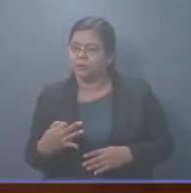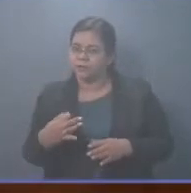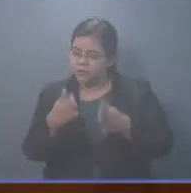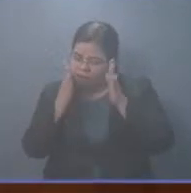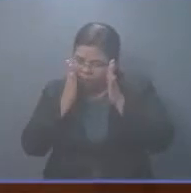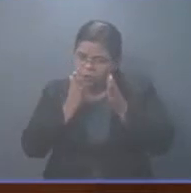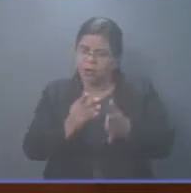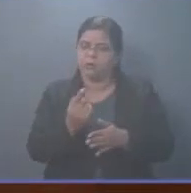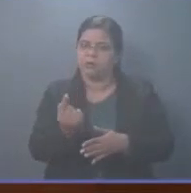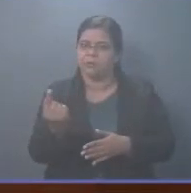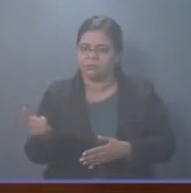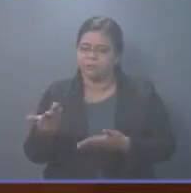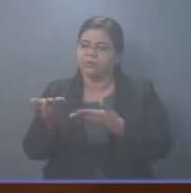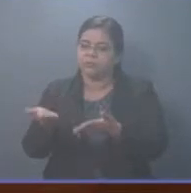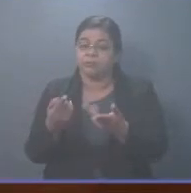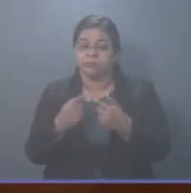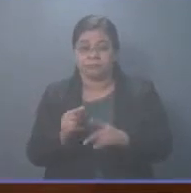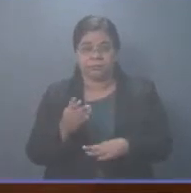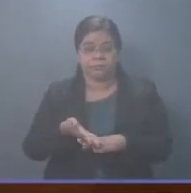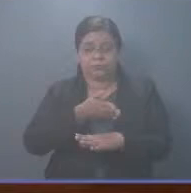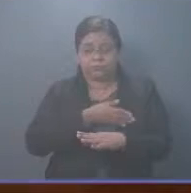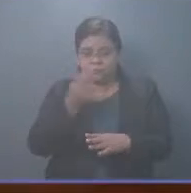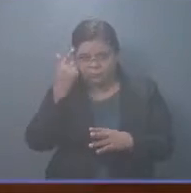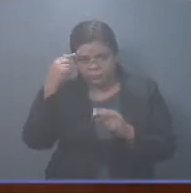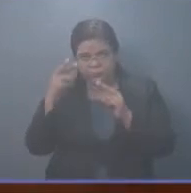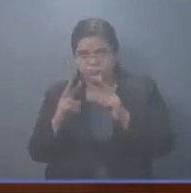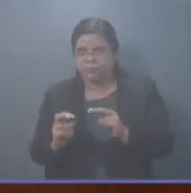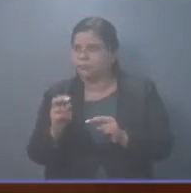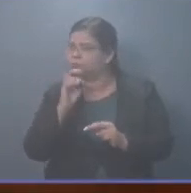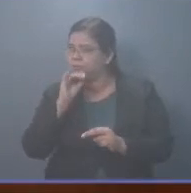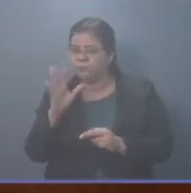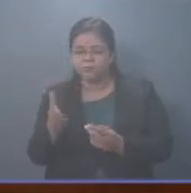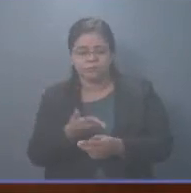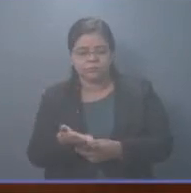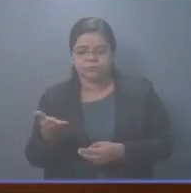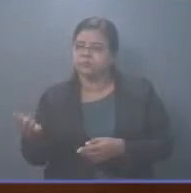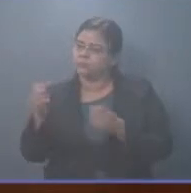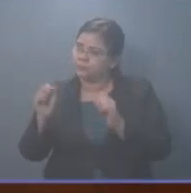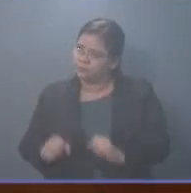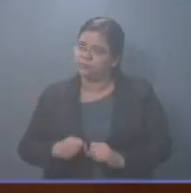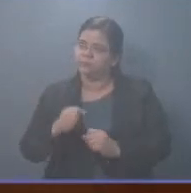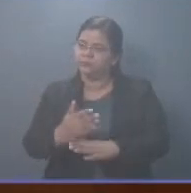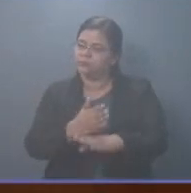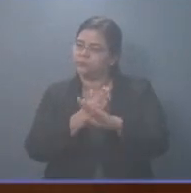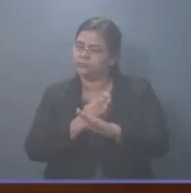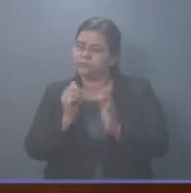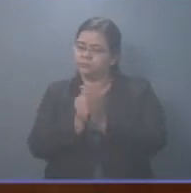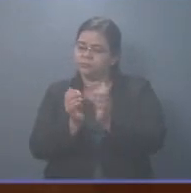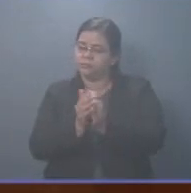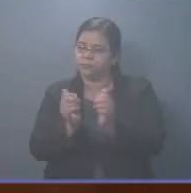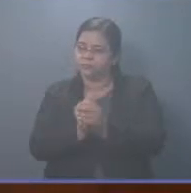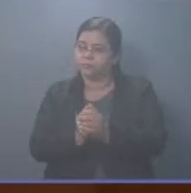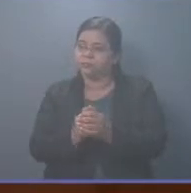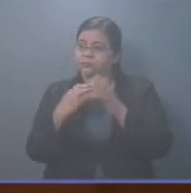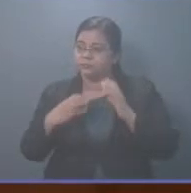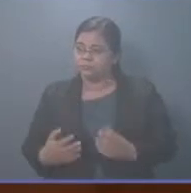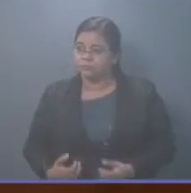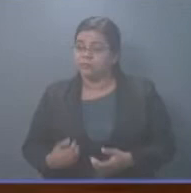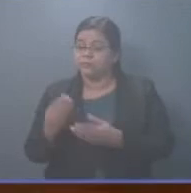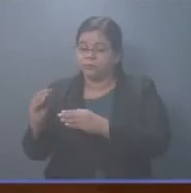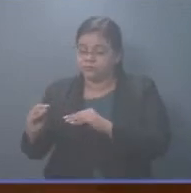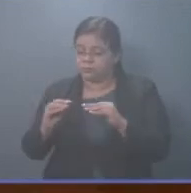focalización. No obstante, en la disposición analizada no se advierten elementos que puedan disminuir la carga financiera del Estado con la medida a